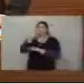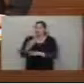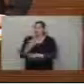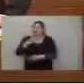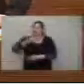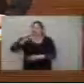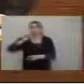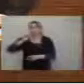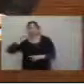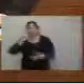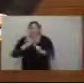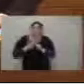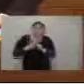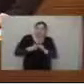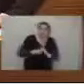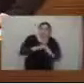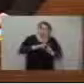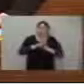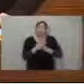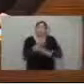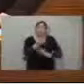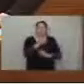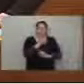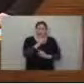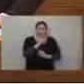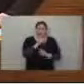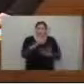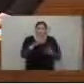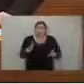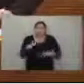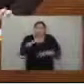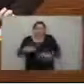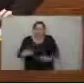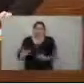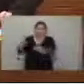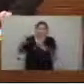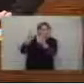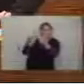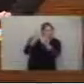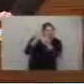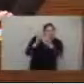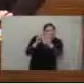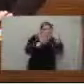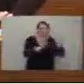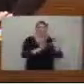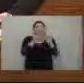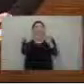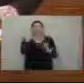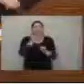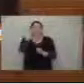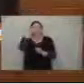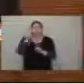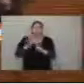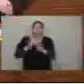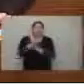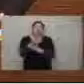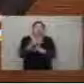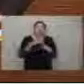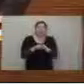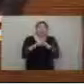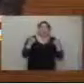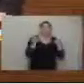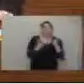de la situación allí. Por tanto, no admitiremos lecciones en defensa de la escuela rural de los partidos de la derecha asturiana. Usted aludió a los 30 años